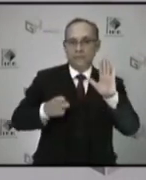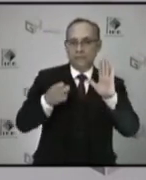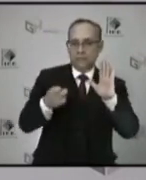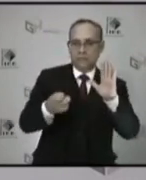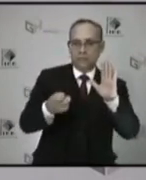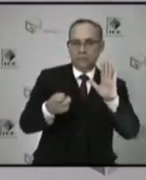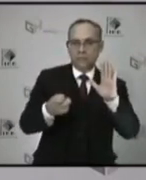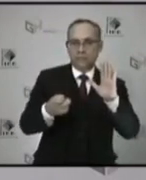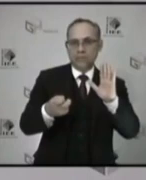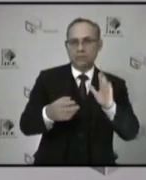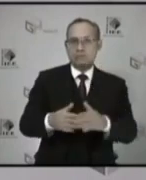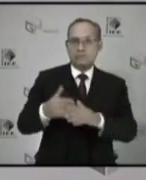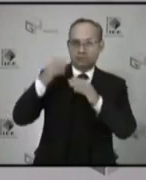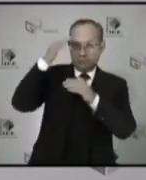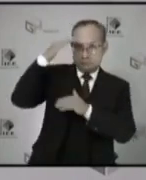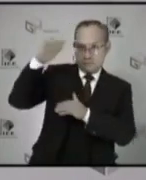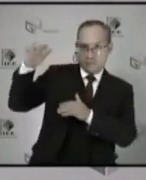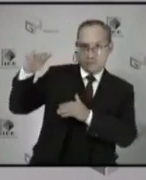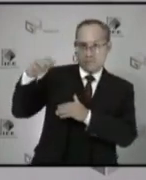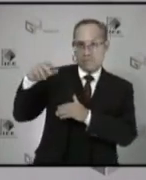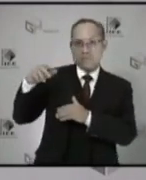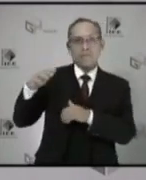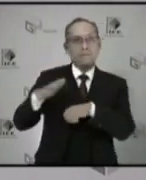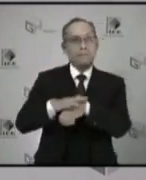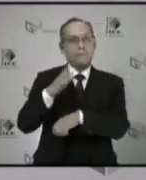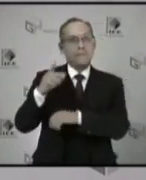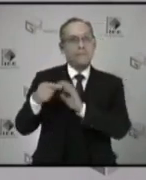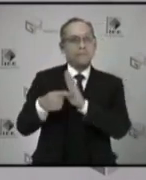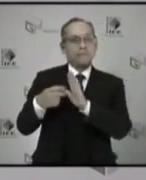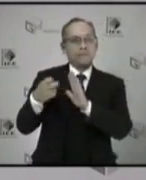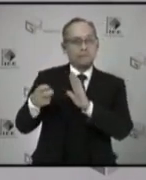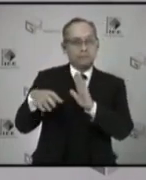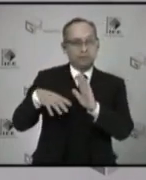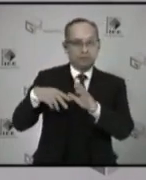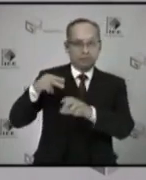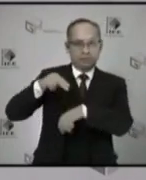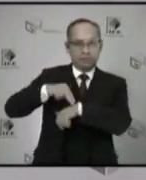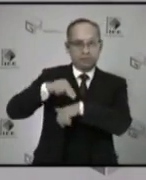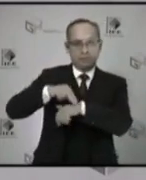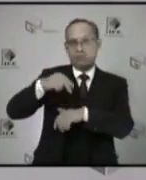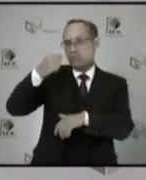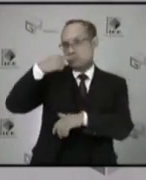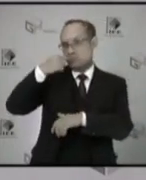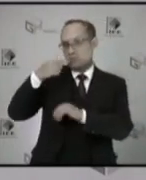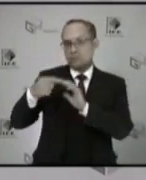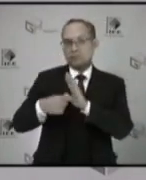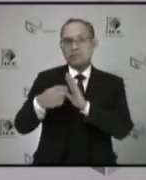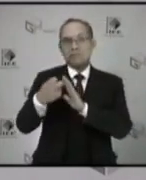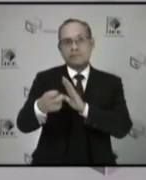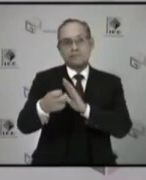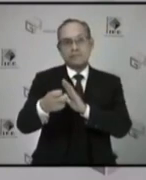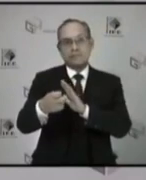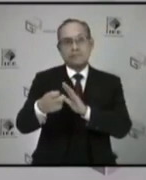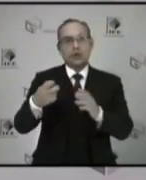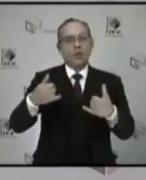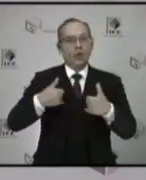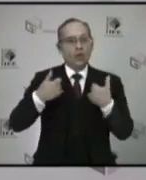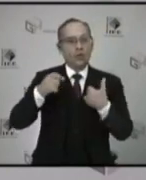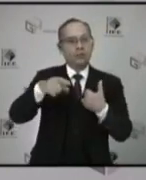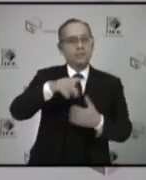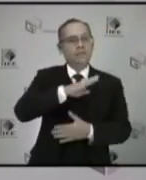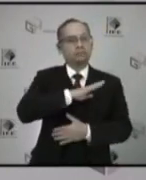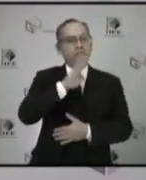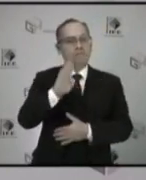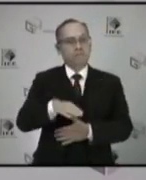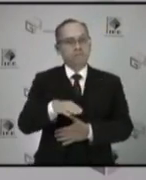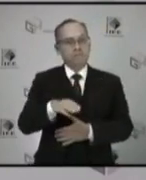gastar lo que reciben en medicamentos y medicinas. Hoy los niños mueren de cáncer por falta de tratamiento. Lo que necesitamos